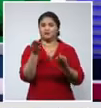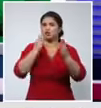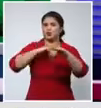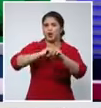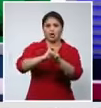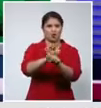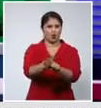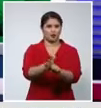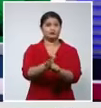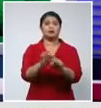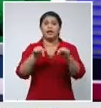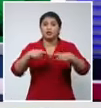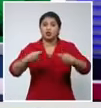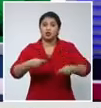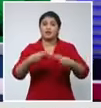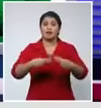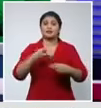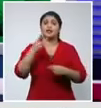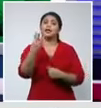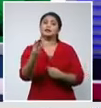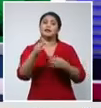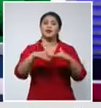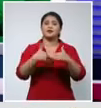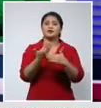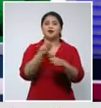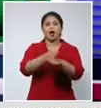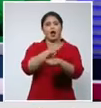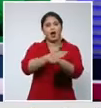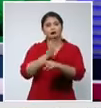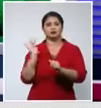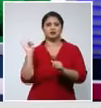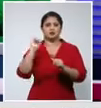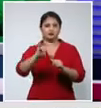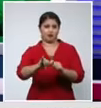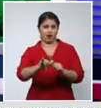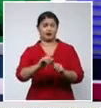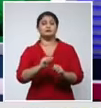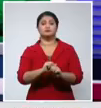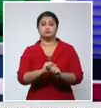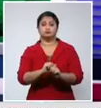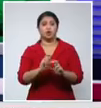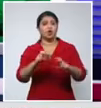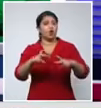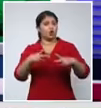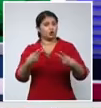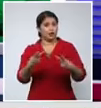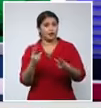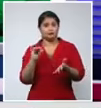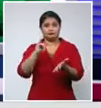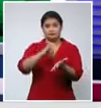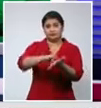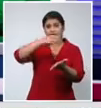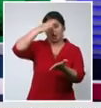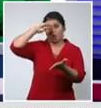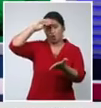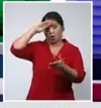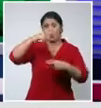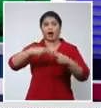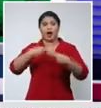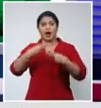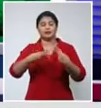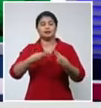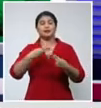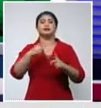que se pide. Se toma la muestra en el momento que llega al aeropuerto y se va a un